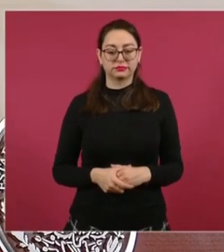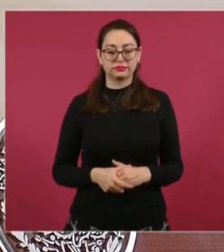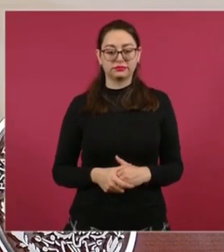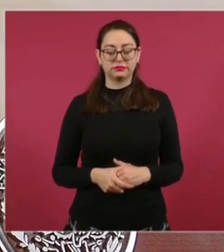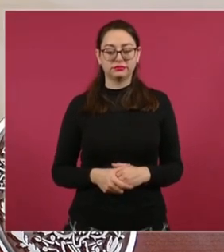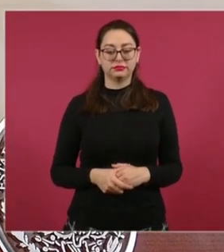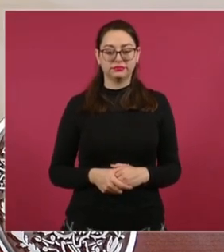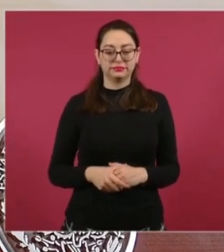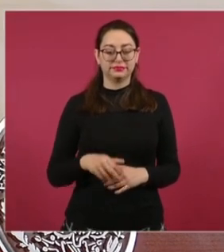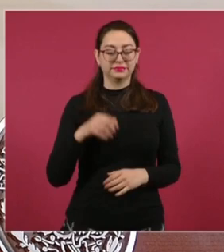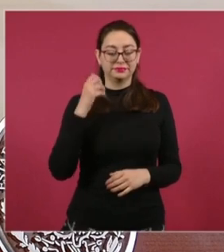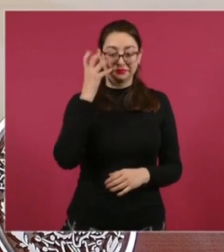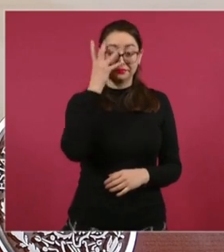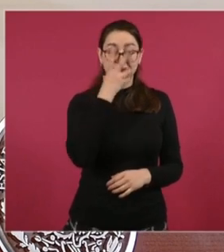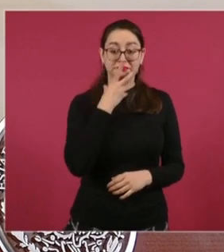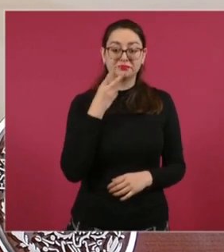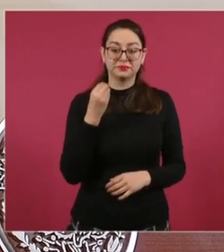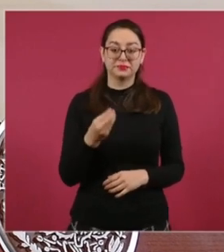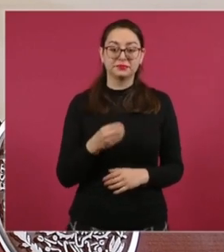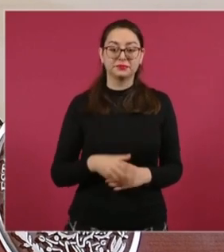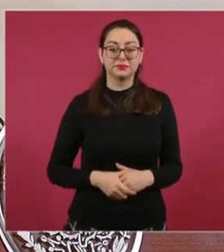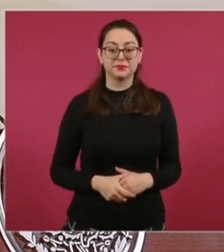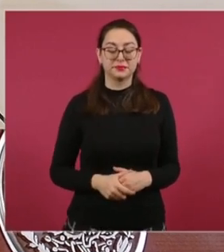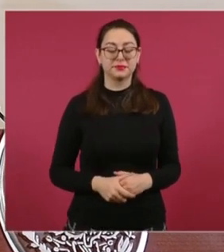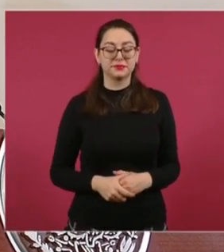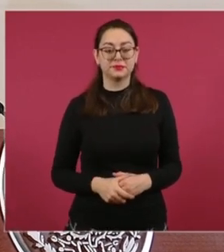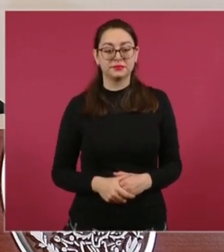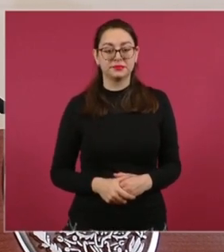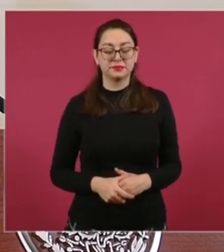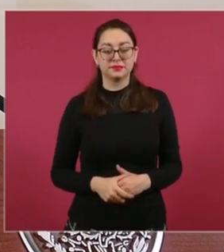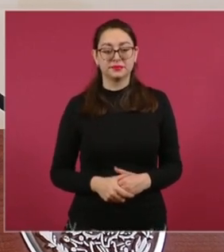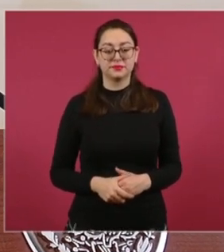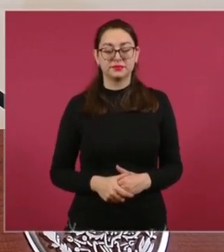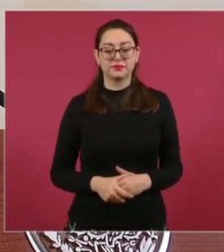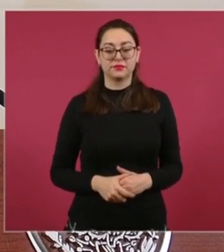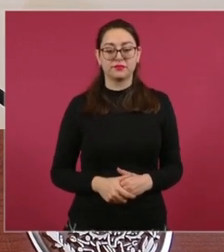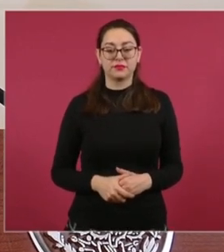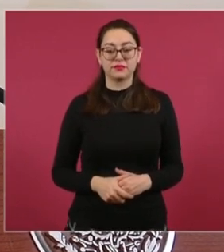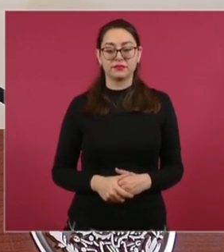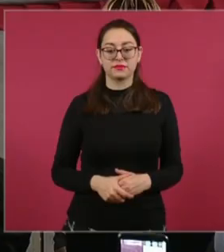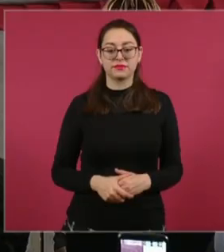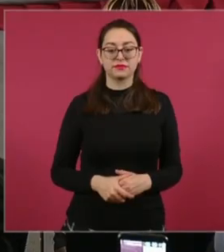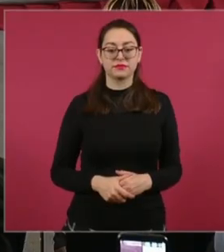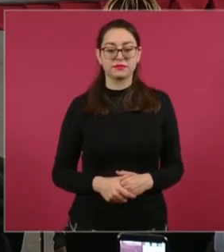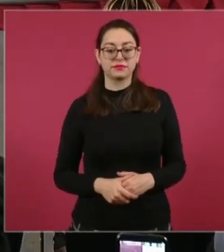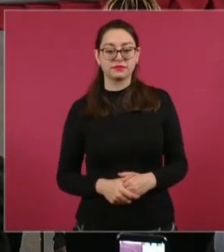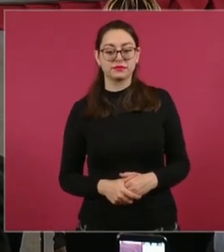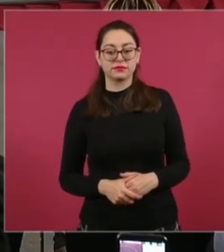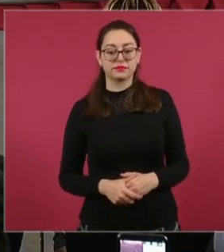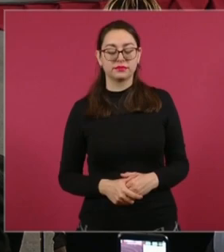Es bellísimos y